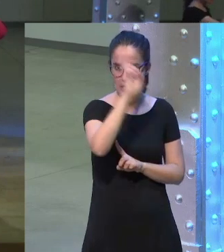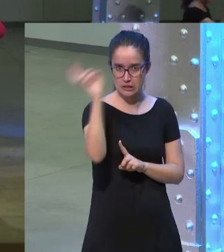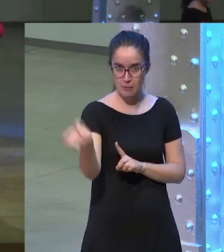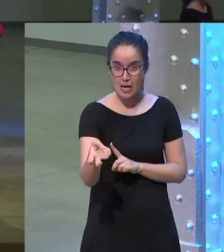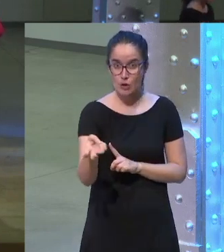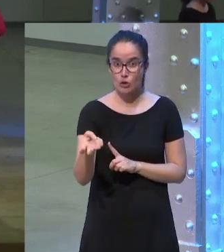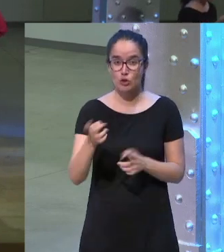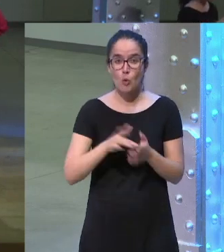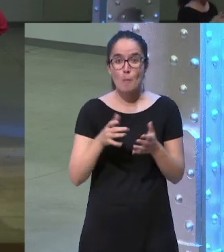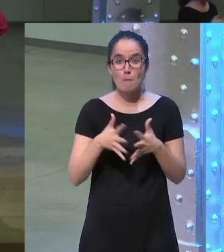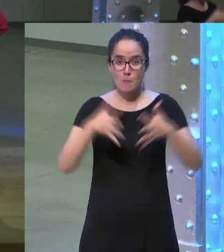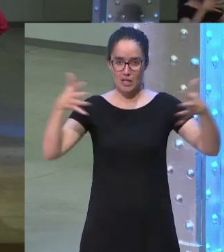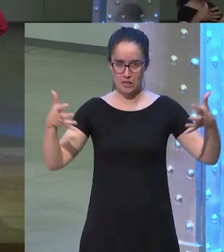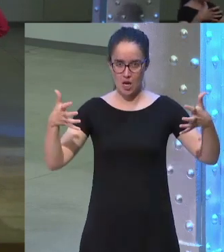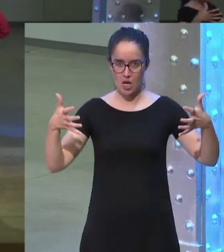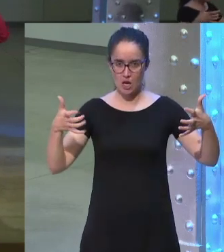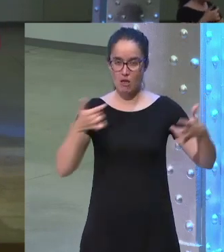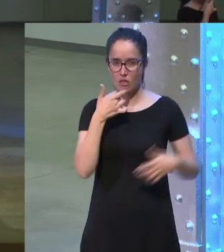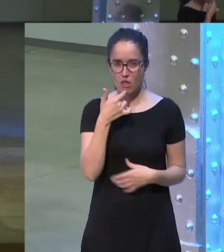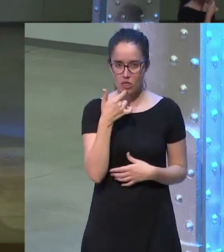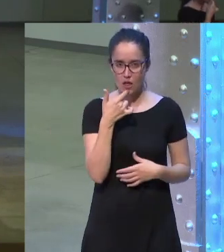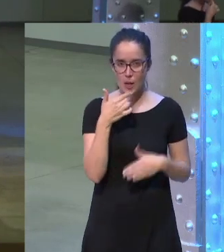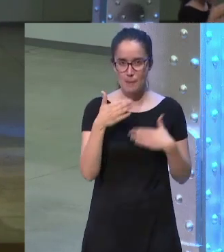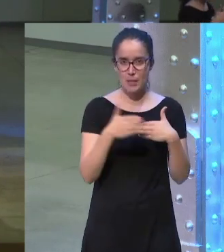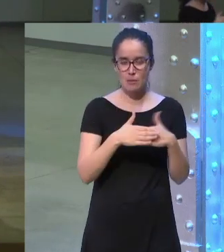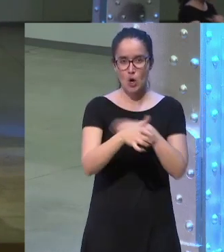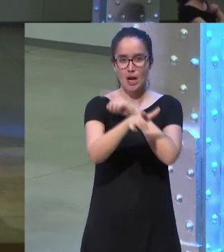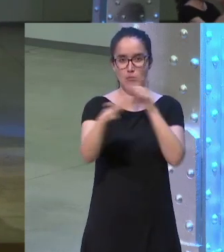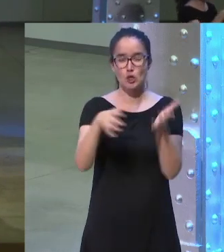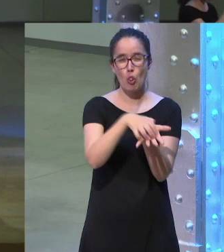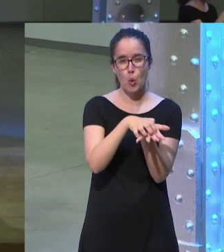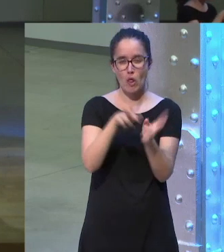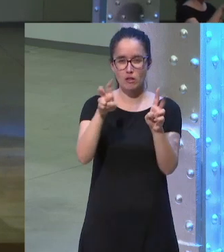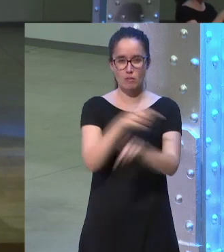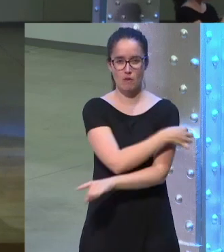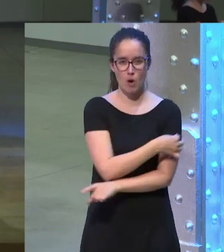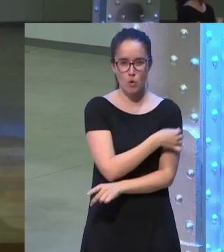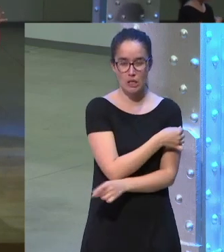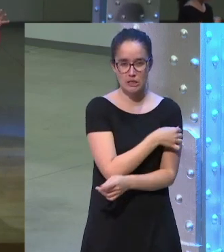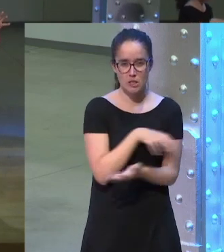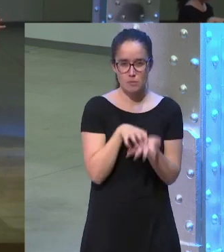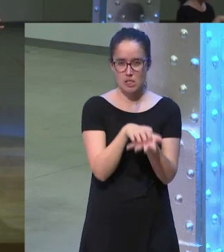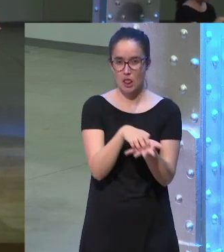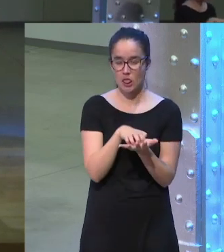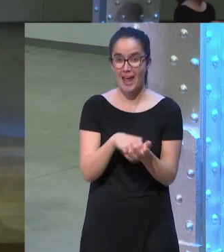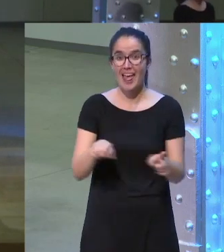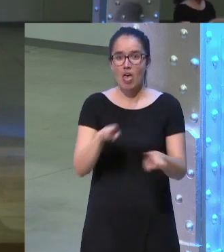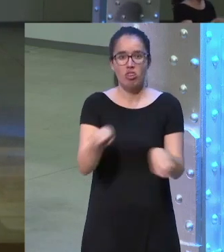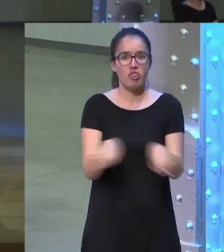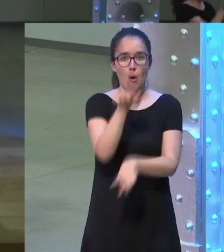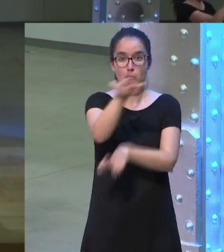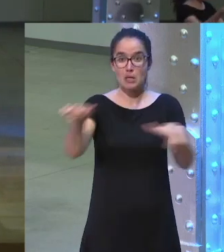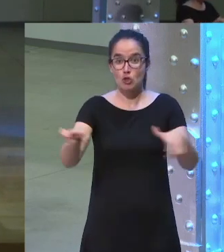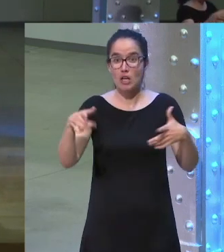influencers dan un mensaje que pone al menos a la gente a dudar con las vacunas, da igual lo que digan los demás, porque